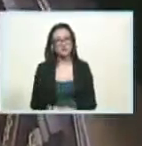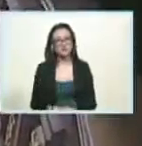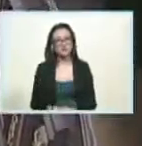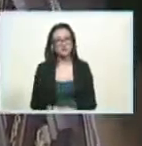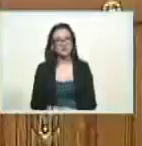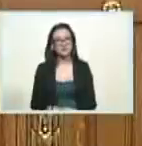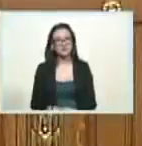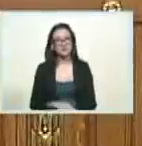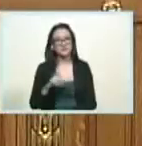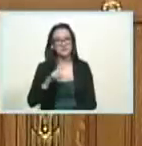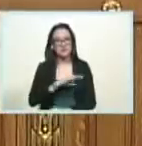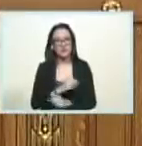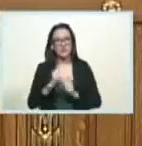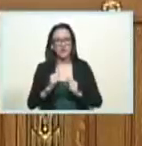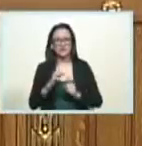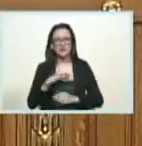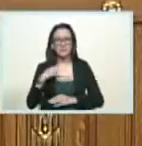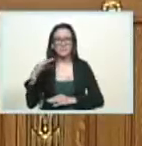Necesitamos mucha fuerza espiritual